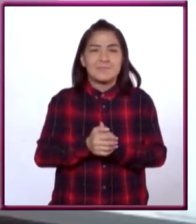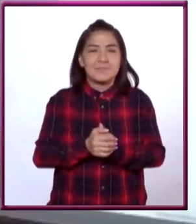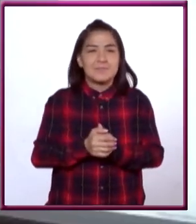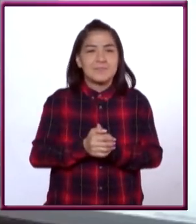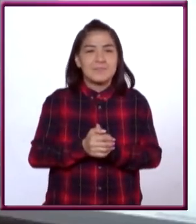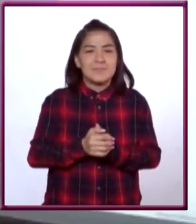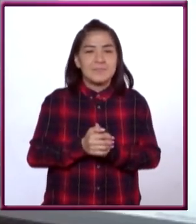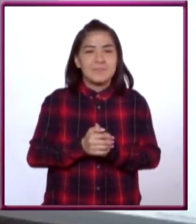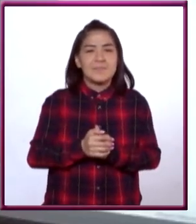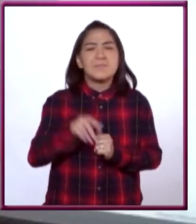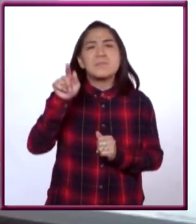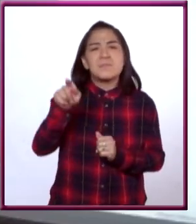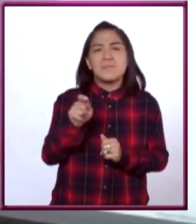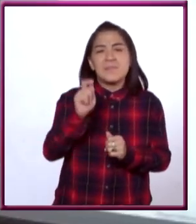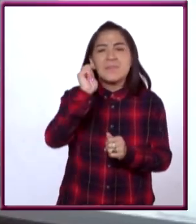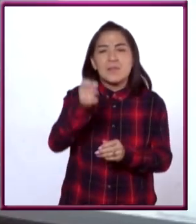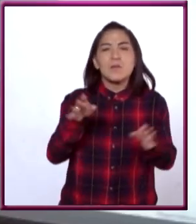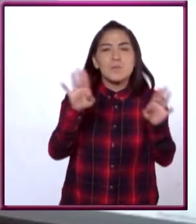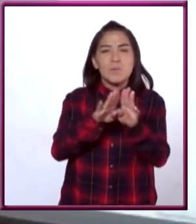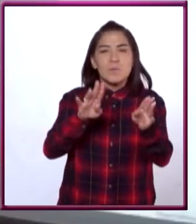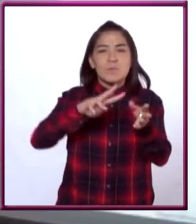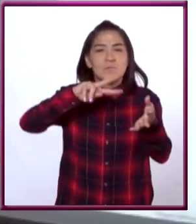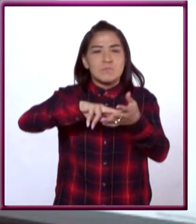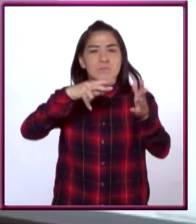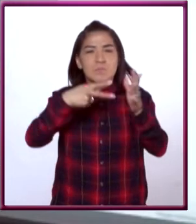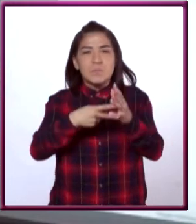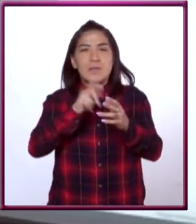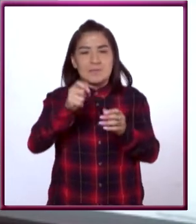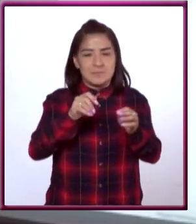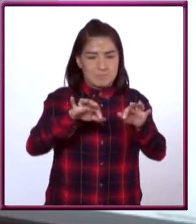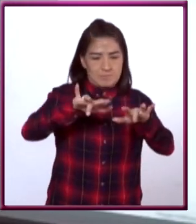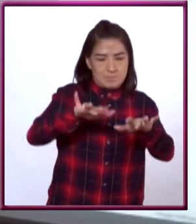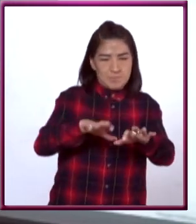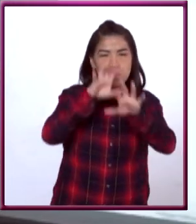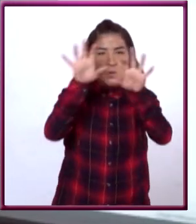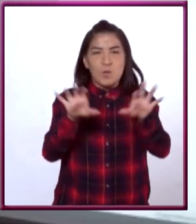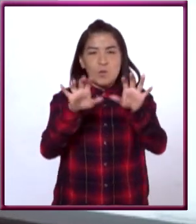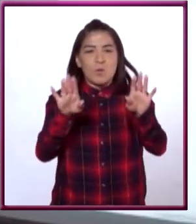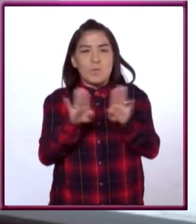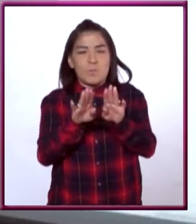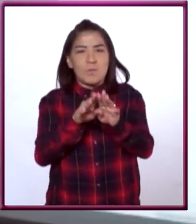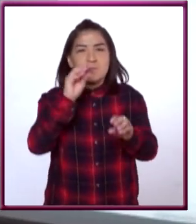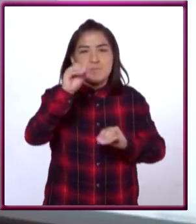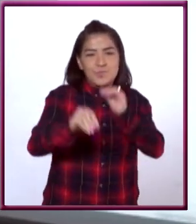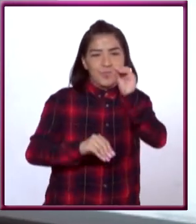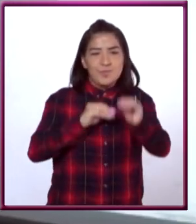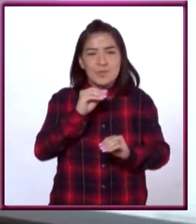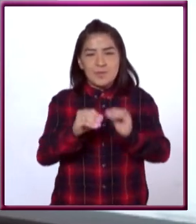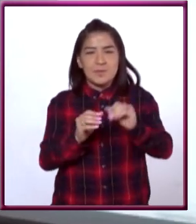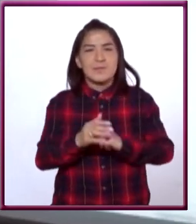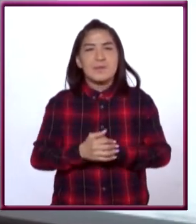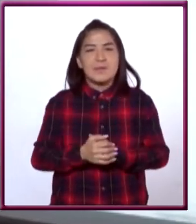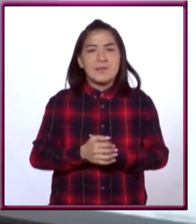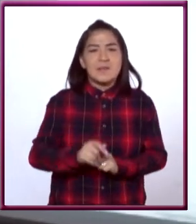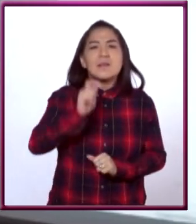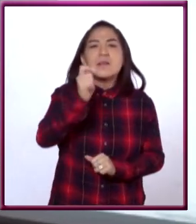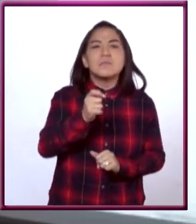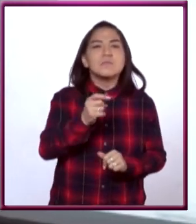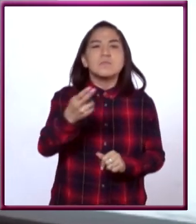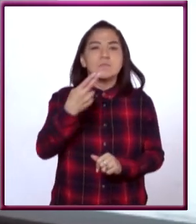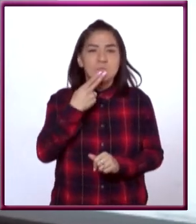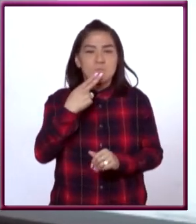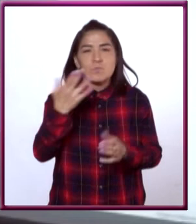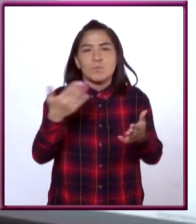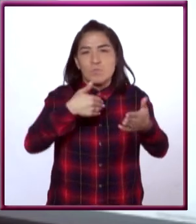Bueno, CAD viene de diseño asistido por computadora del inglés y básicamente son